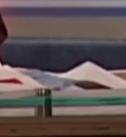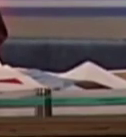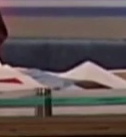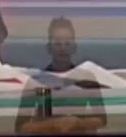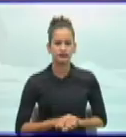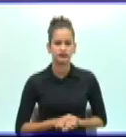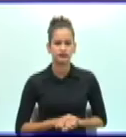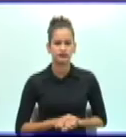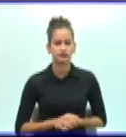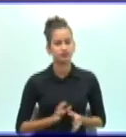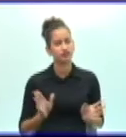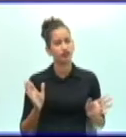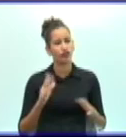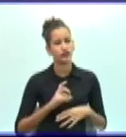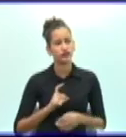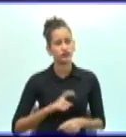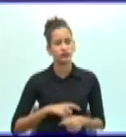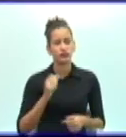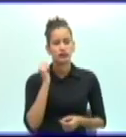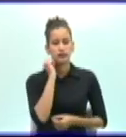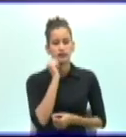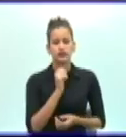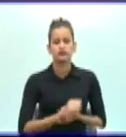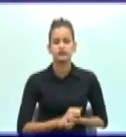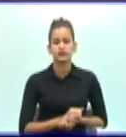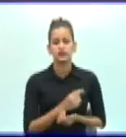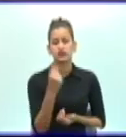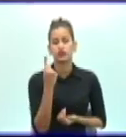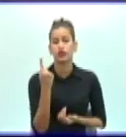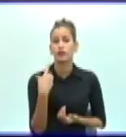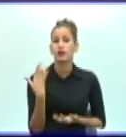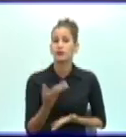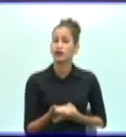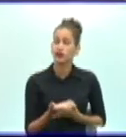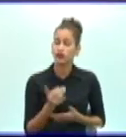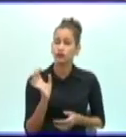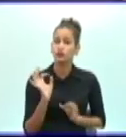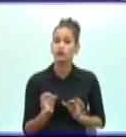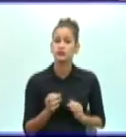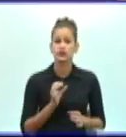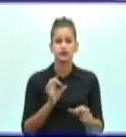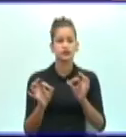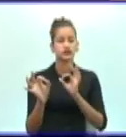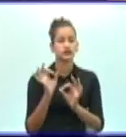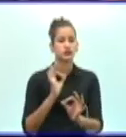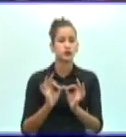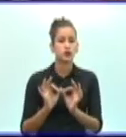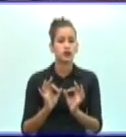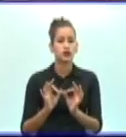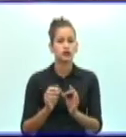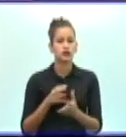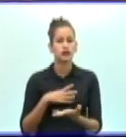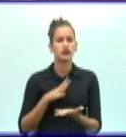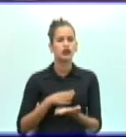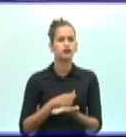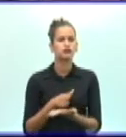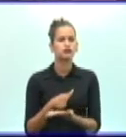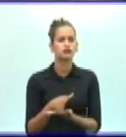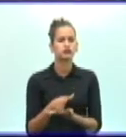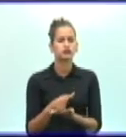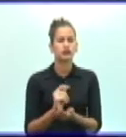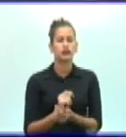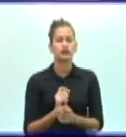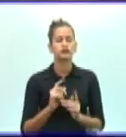Y ya no hay tiempo para más, solo para pedirles, como siempre, que se cuiden, que sean disciplinados para